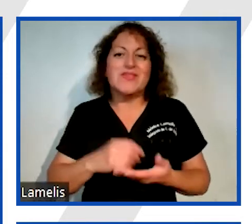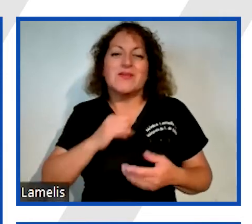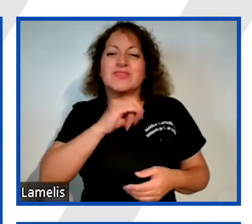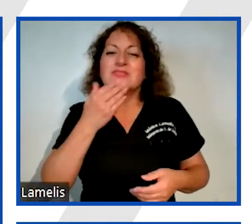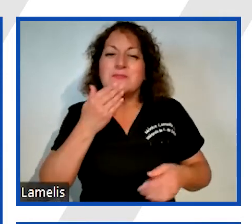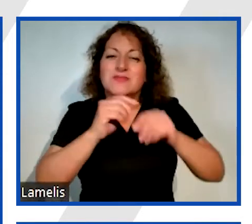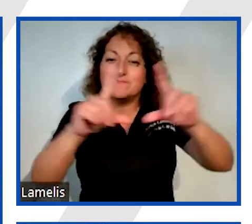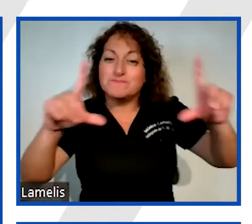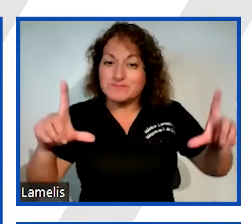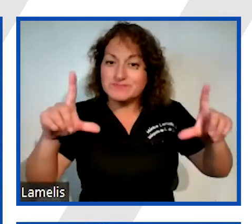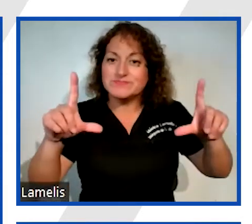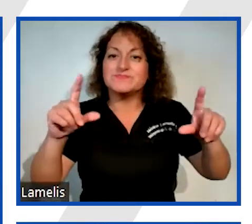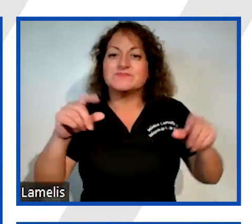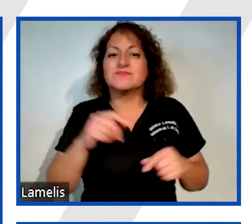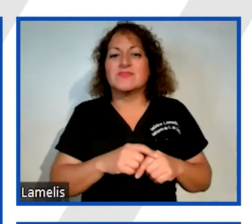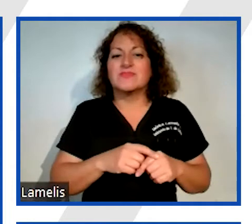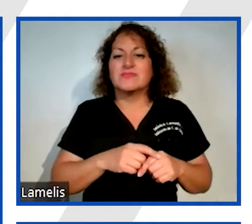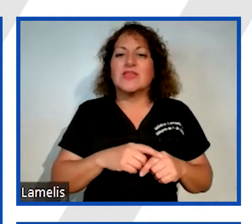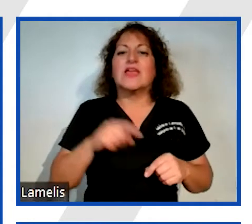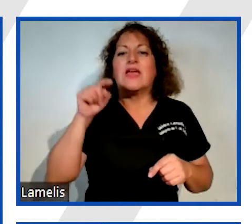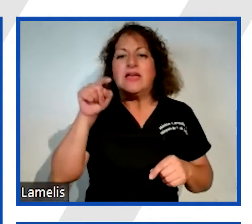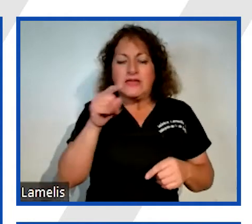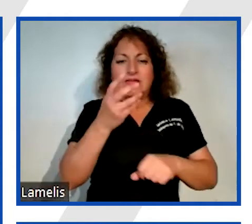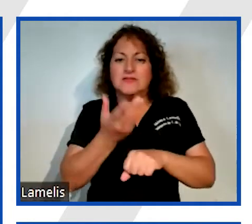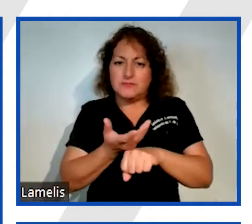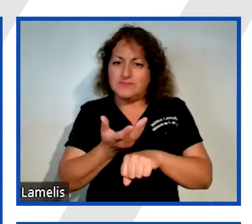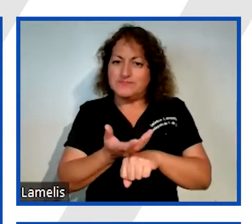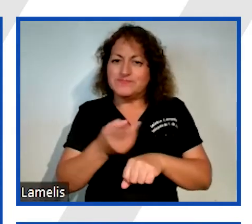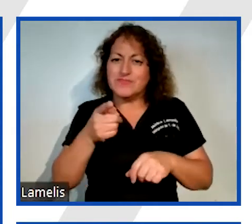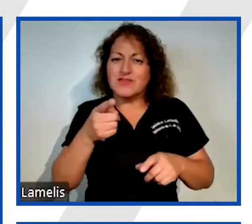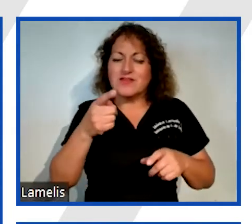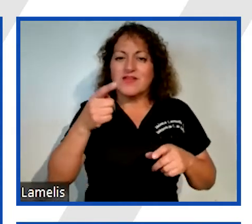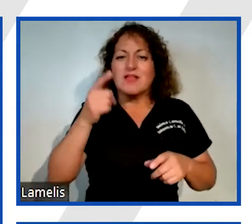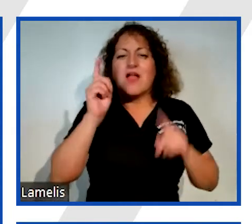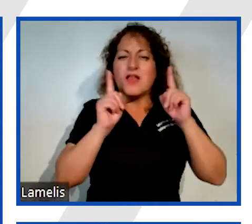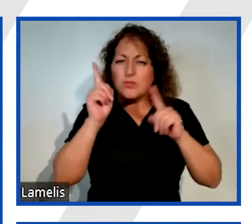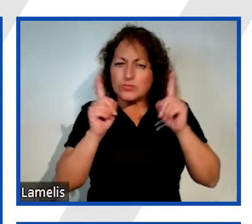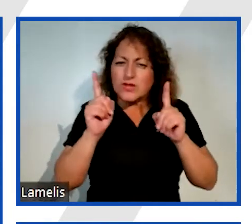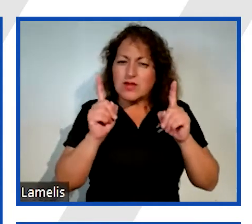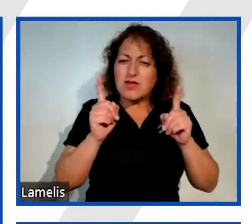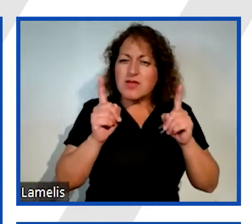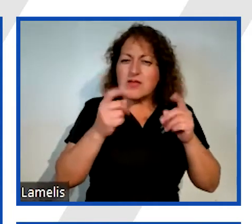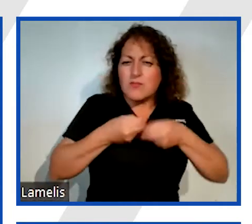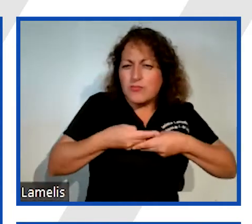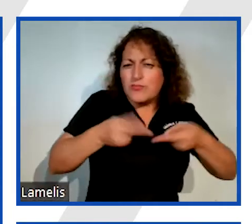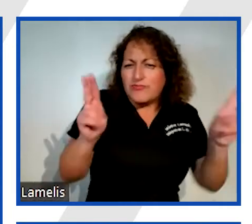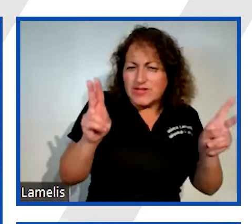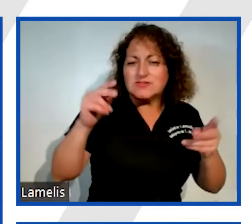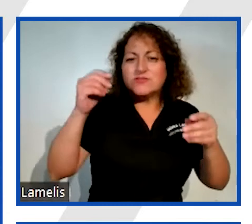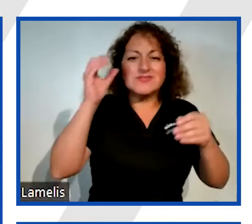así es donde vamos a tener las referencias científicas algún alguna publicación científica de la cual ha estado